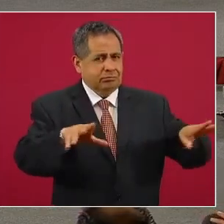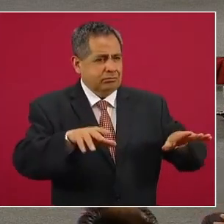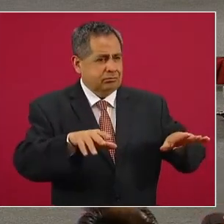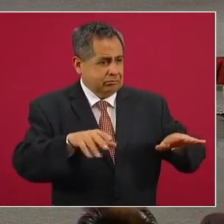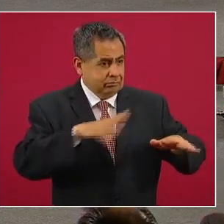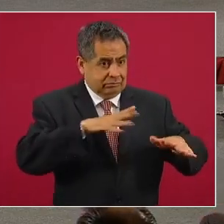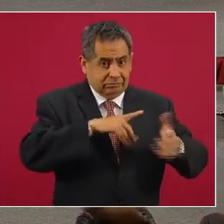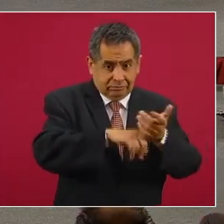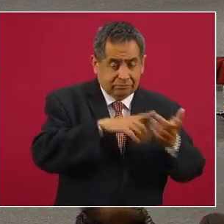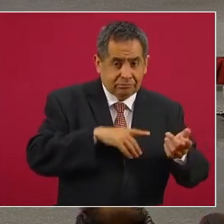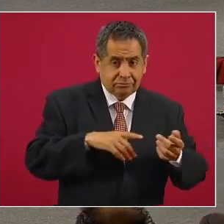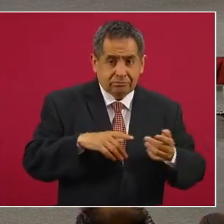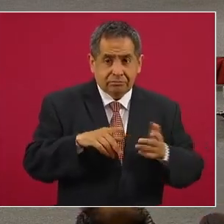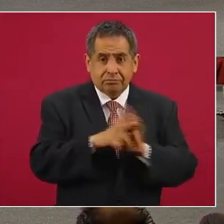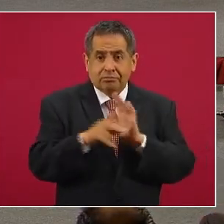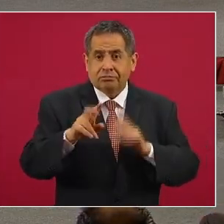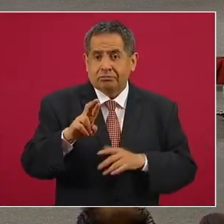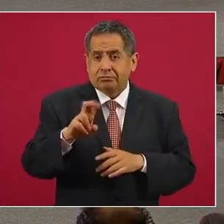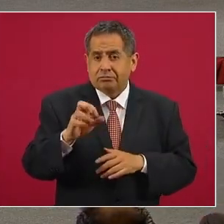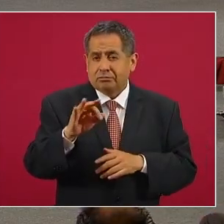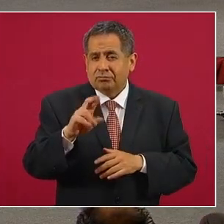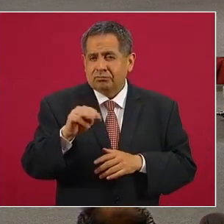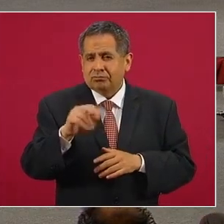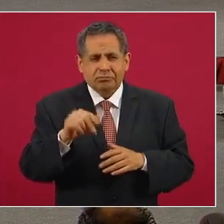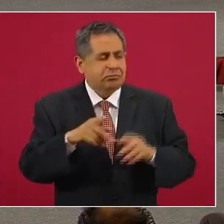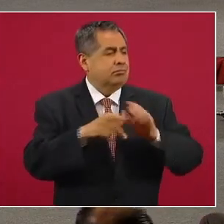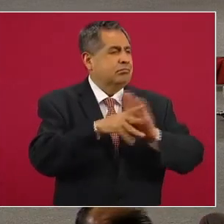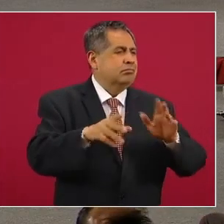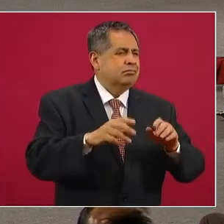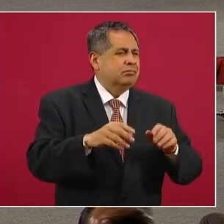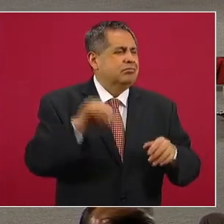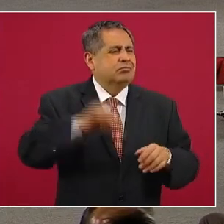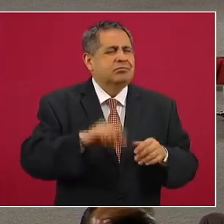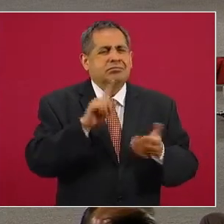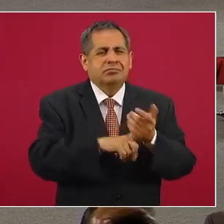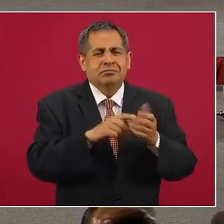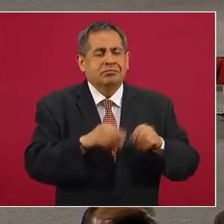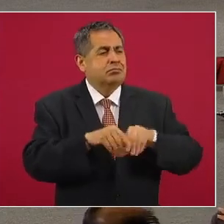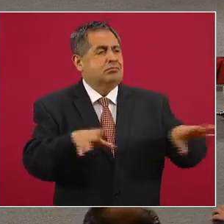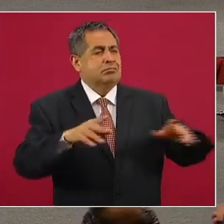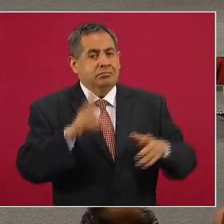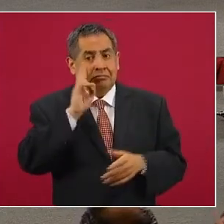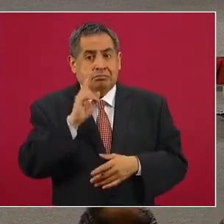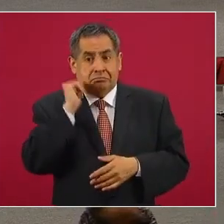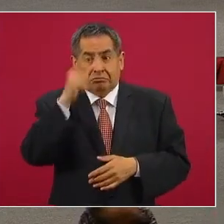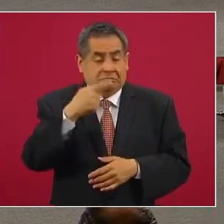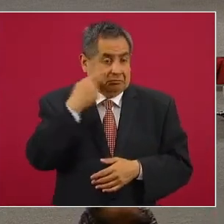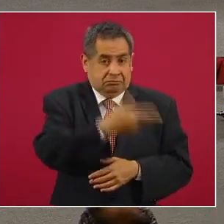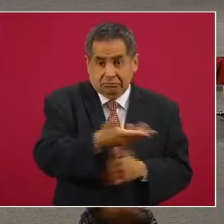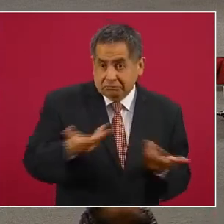Reforma? A ver, en el Universal, ¿qué salió de 8 columnas? Si no sacaron esto.